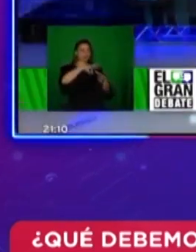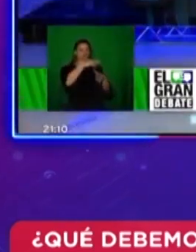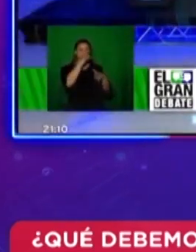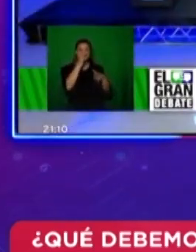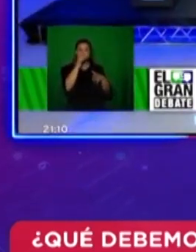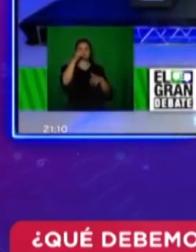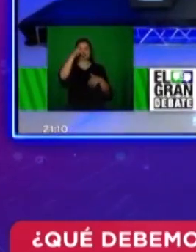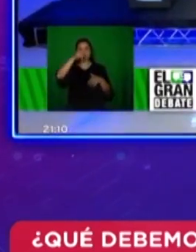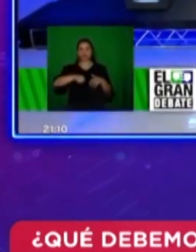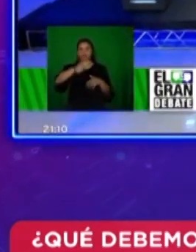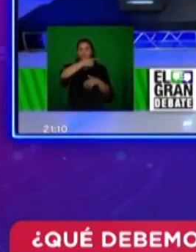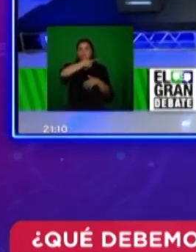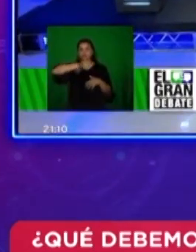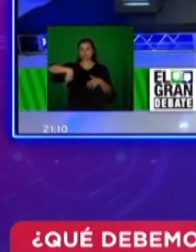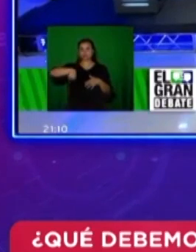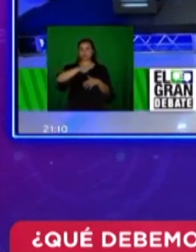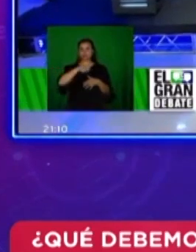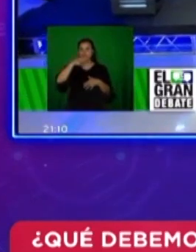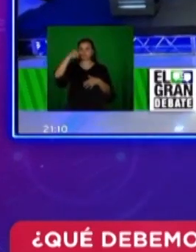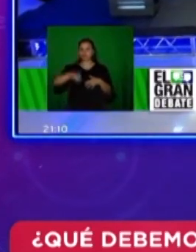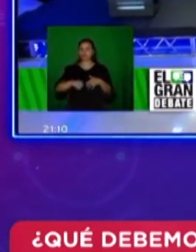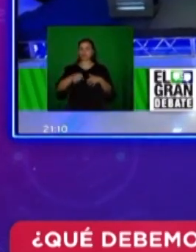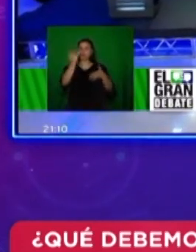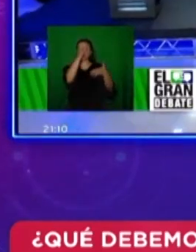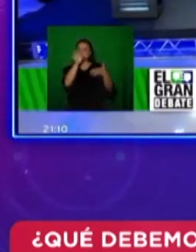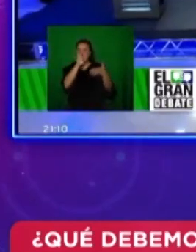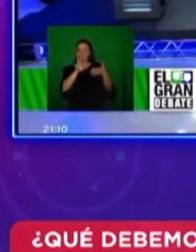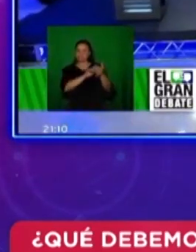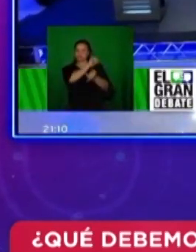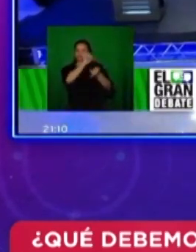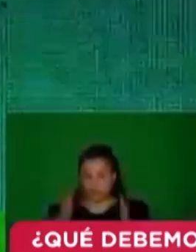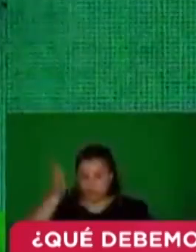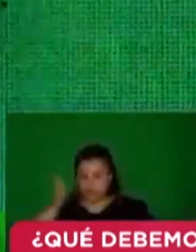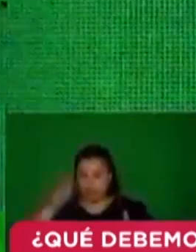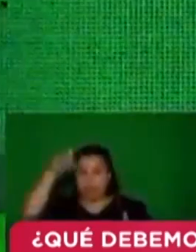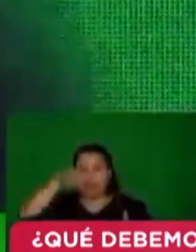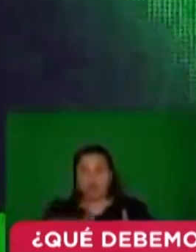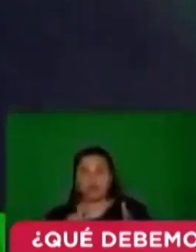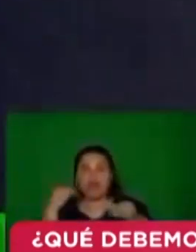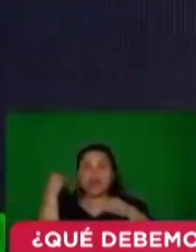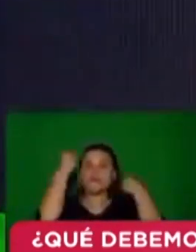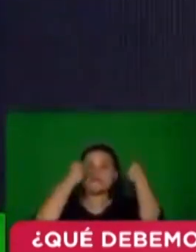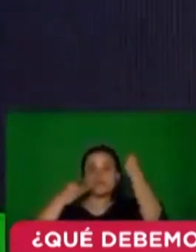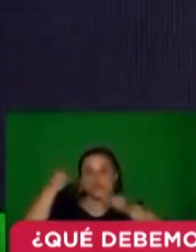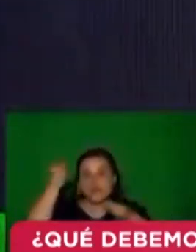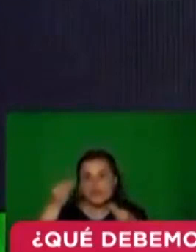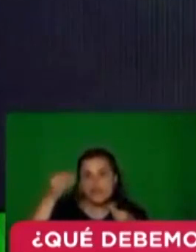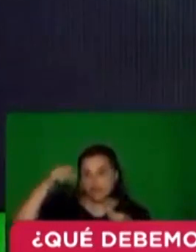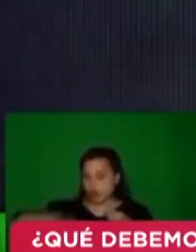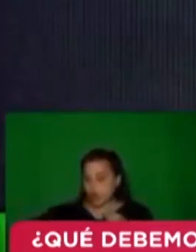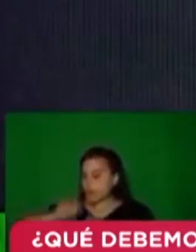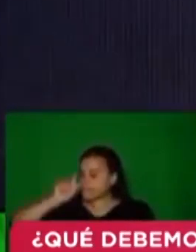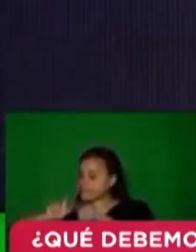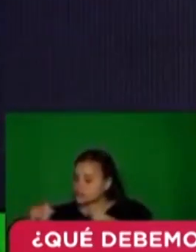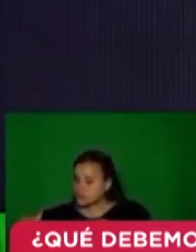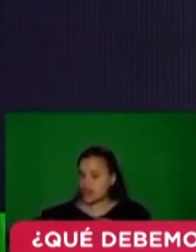hay cosas que se terminan de acordar mismo en el piso, ¿no? Sí, o sea, sí. Entre los espacios, porque bueno, quizás, en mi opinión, ha